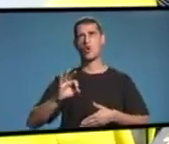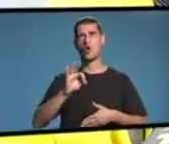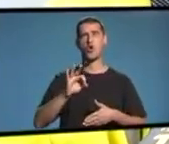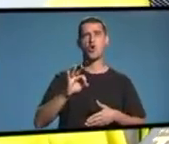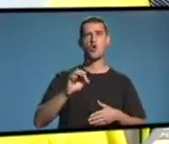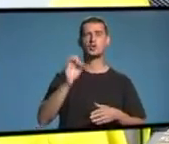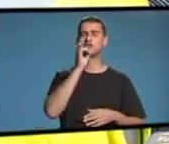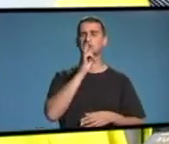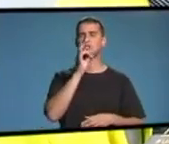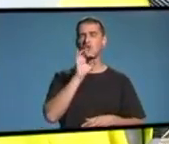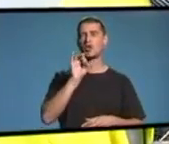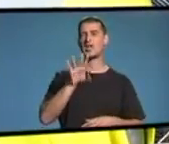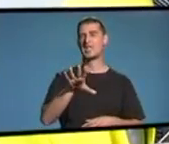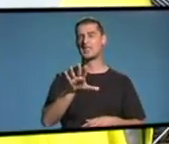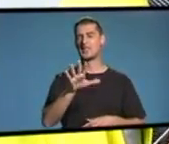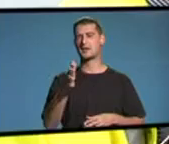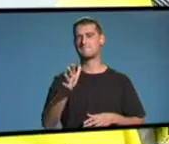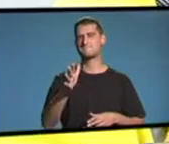todo o país poderán difundir o evento.